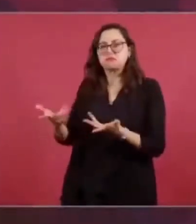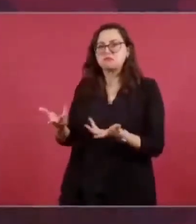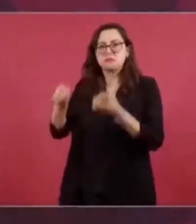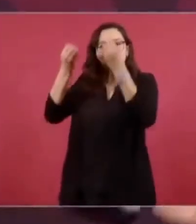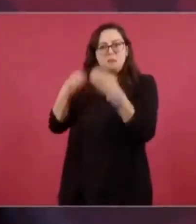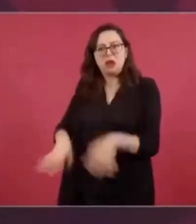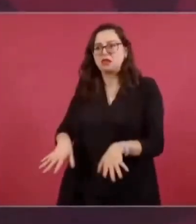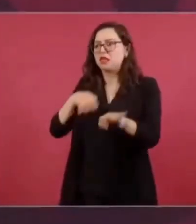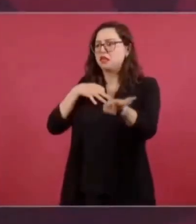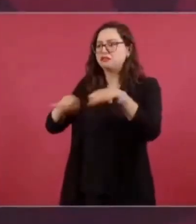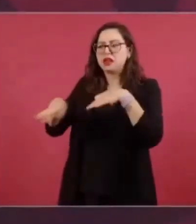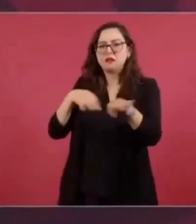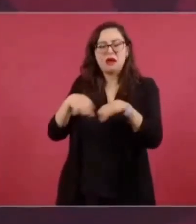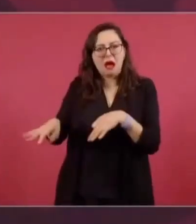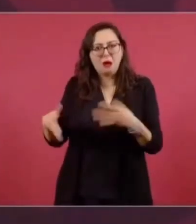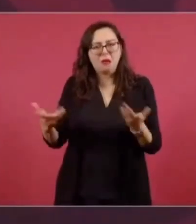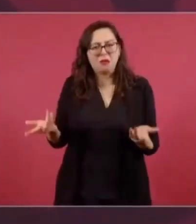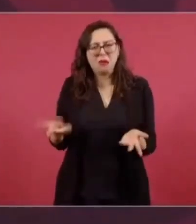trabajadores,